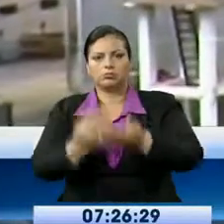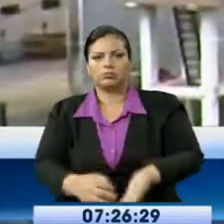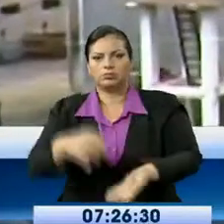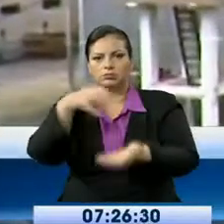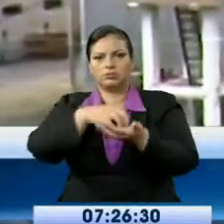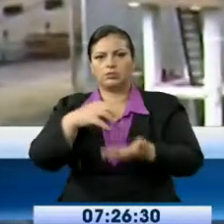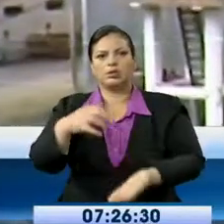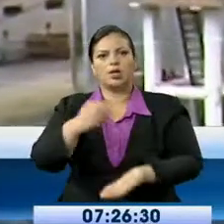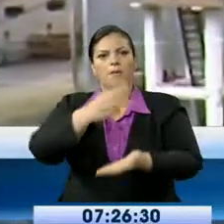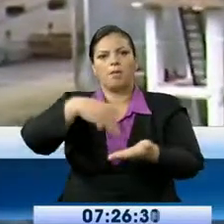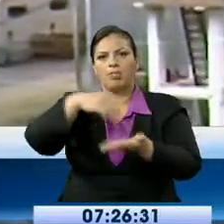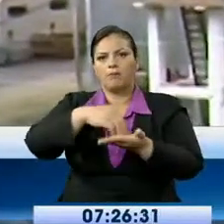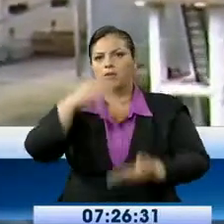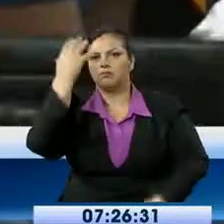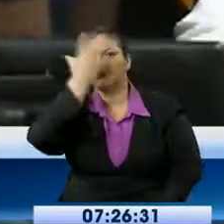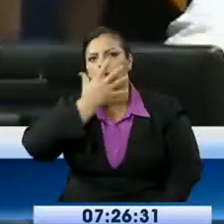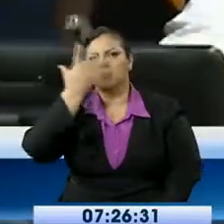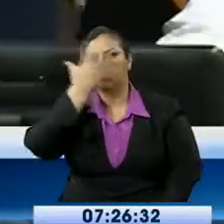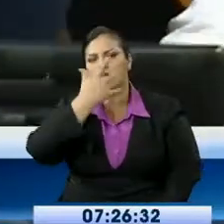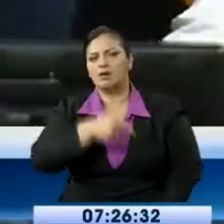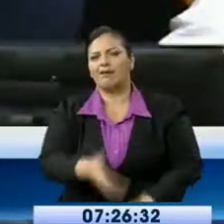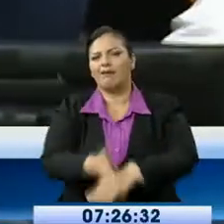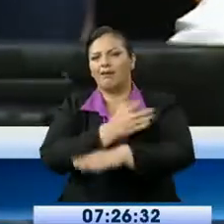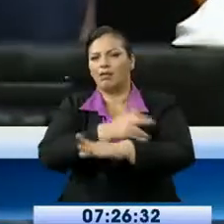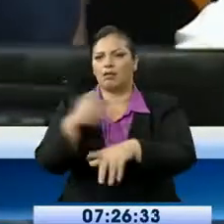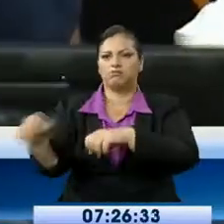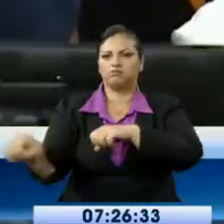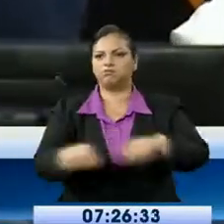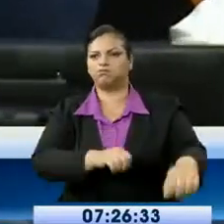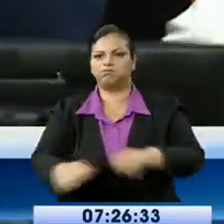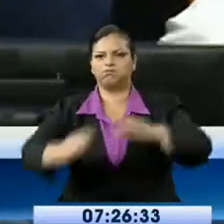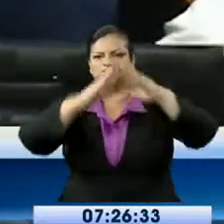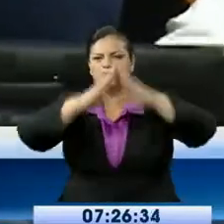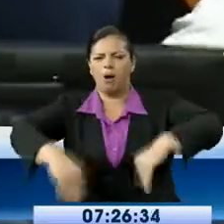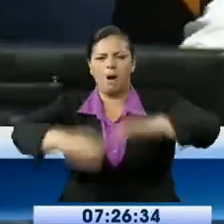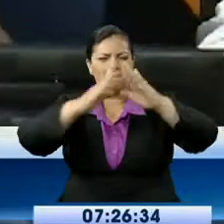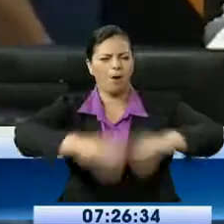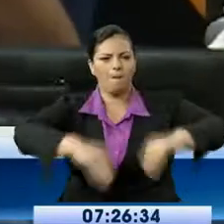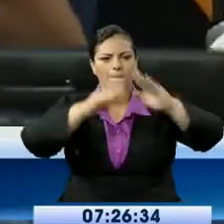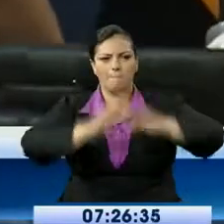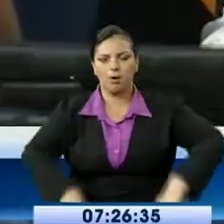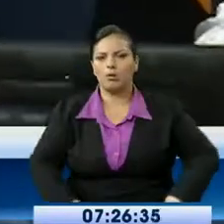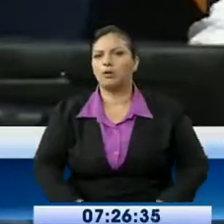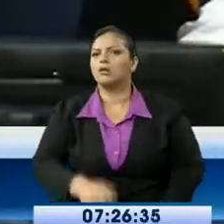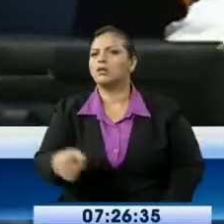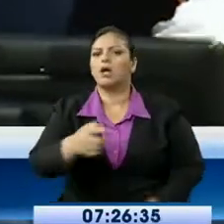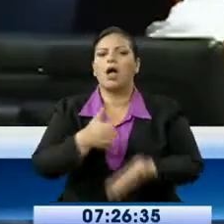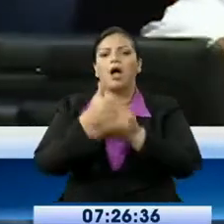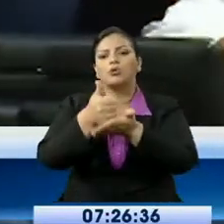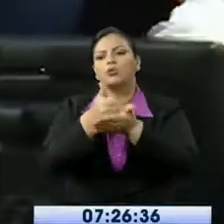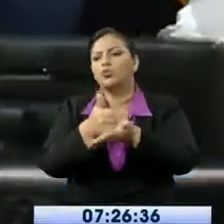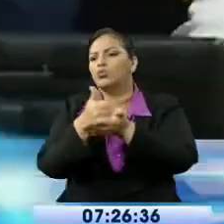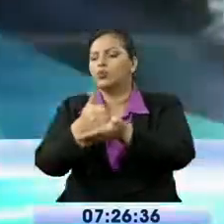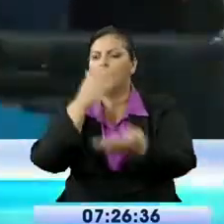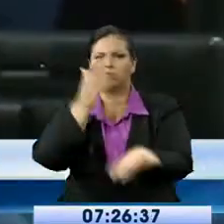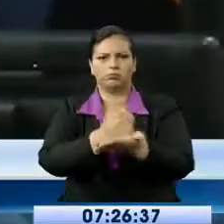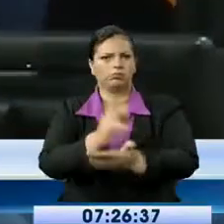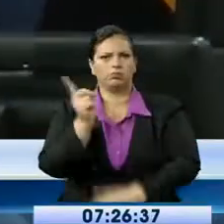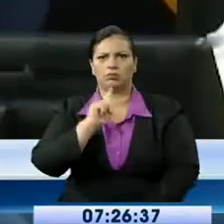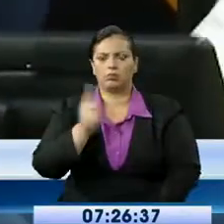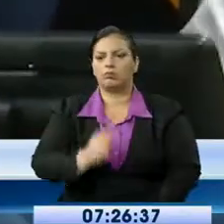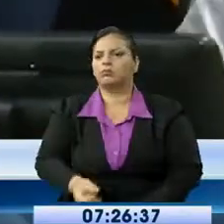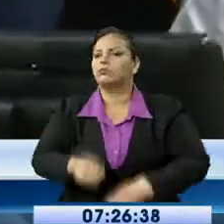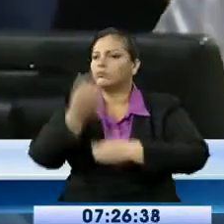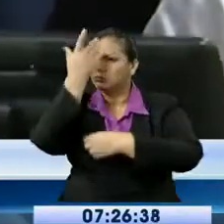zonas afectadas por el terremoto. Con este decreto, pues, por 30 días se da